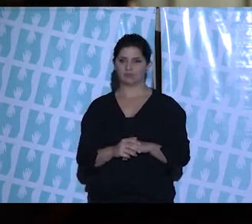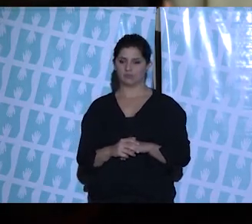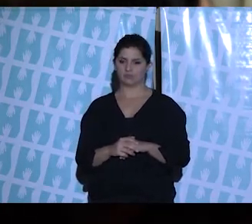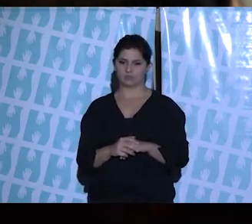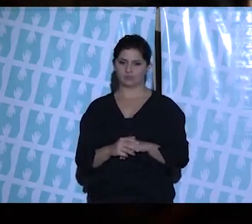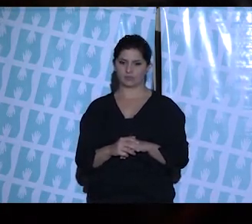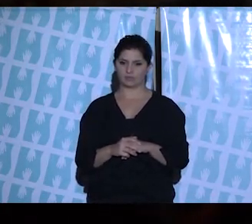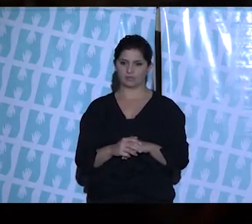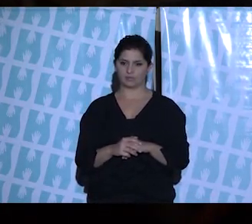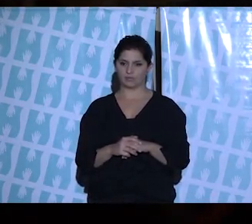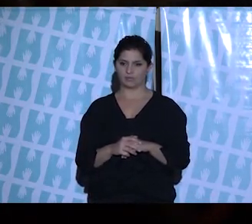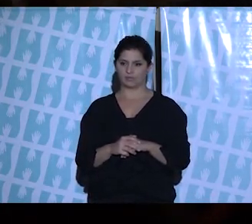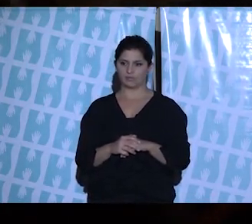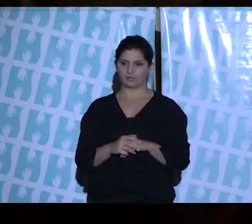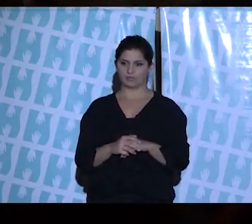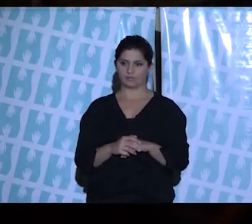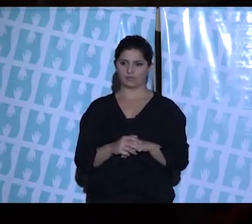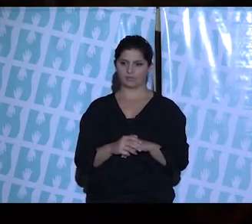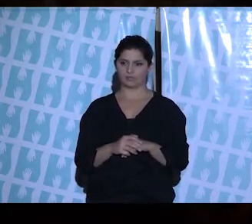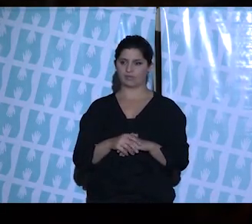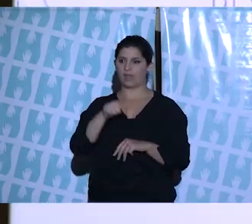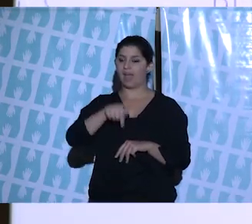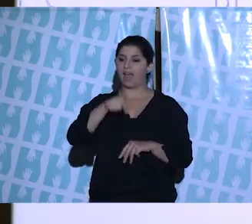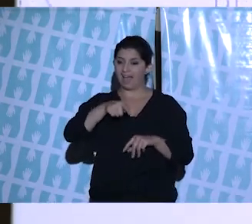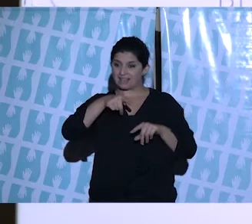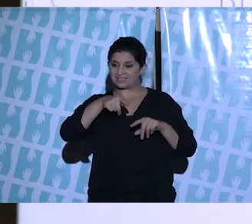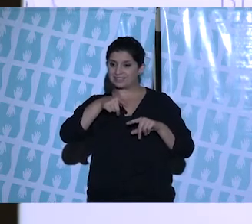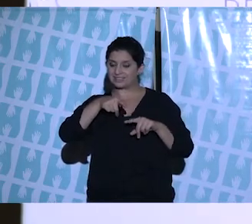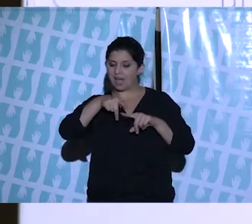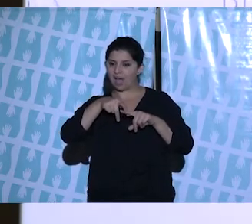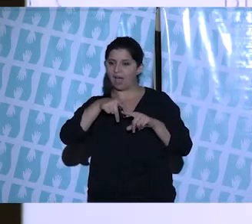esta es una técnica mediante la cual